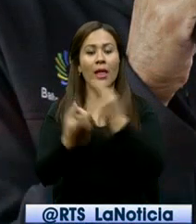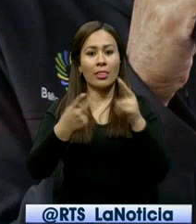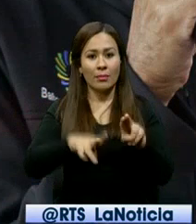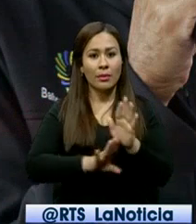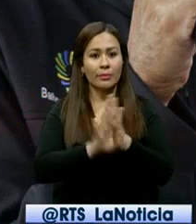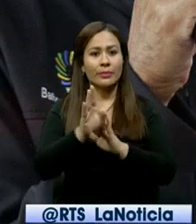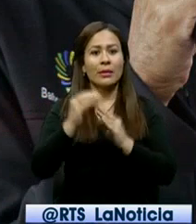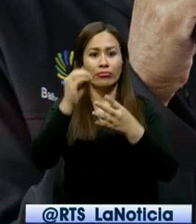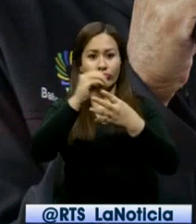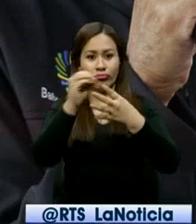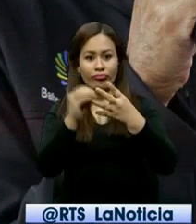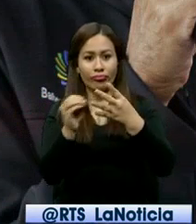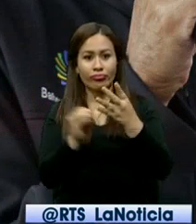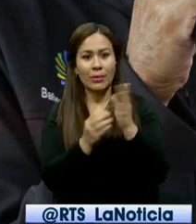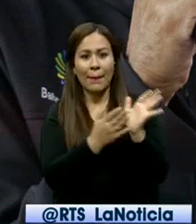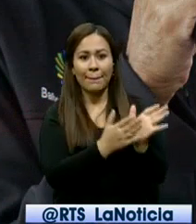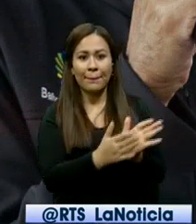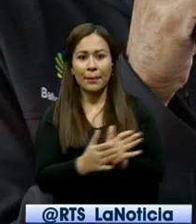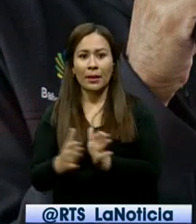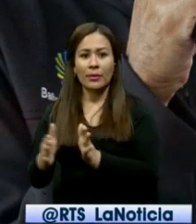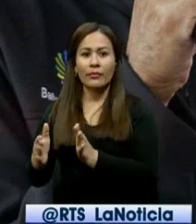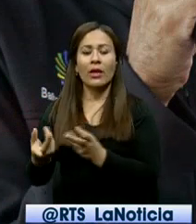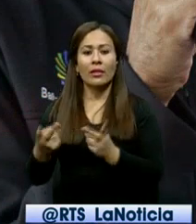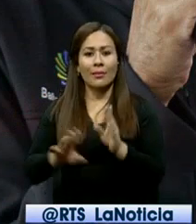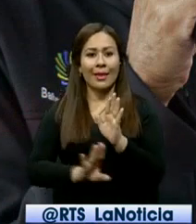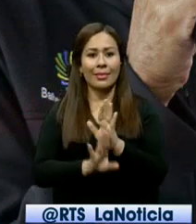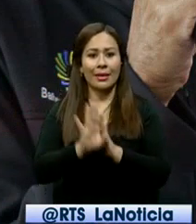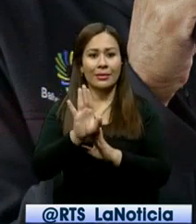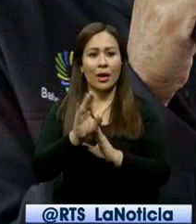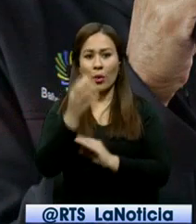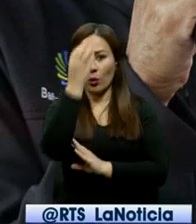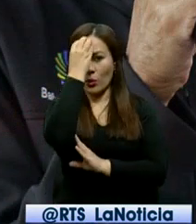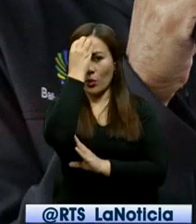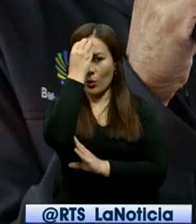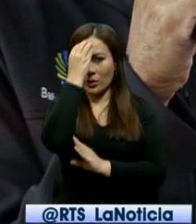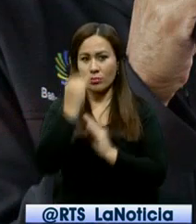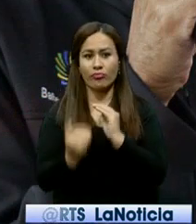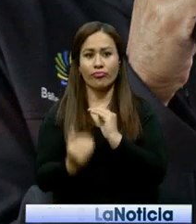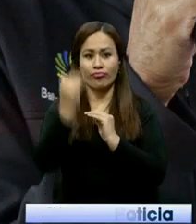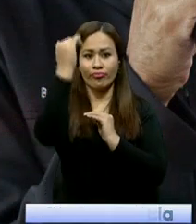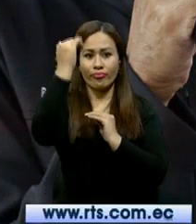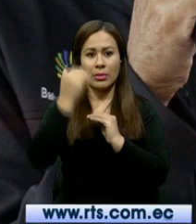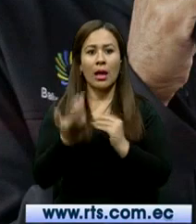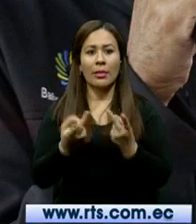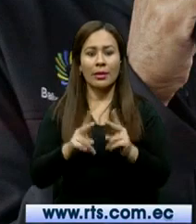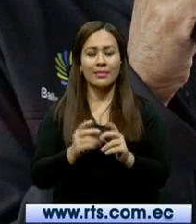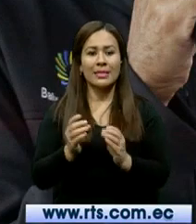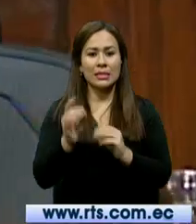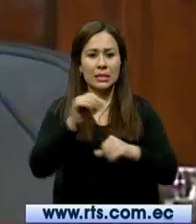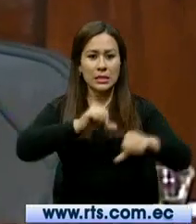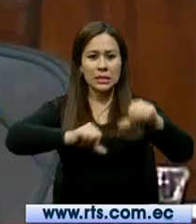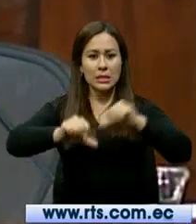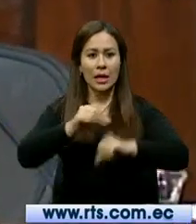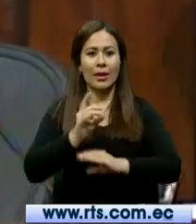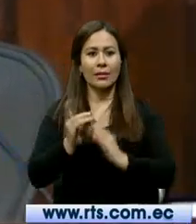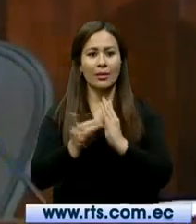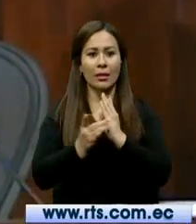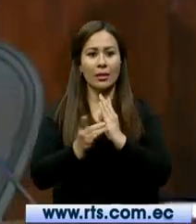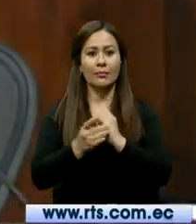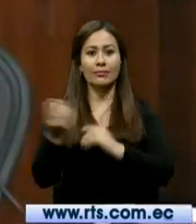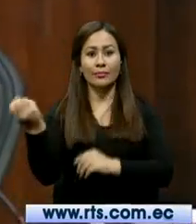las Secretarías de Planificación y Desarrollo, de Educación Superior, Ciencia y Tecnología. Según el